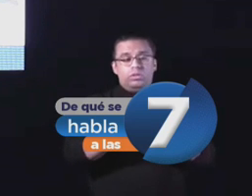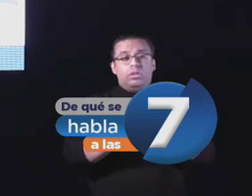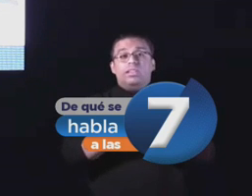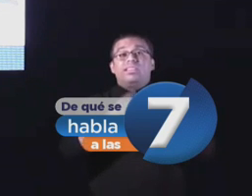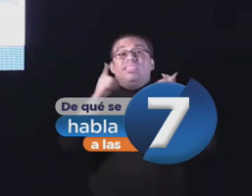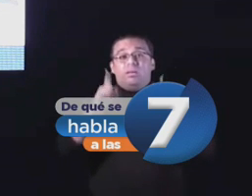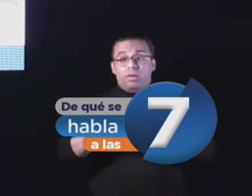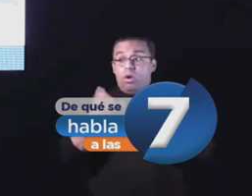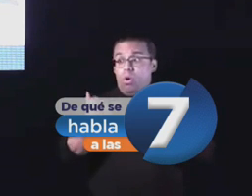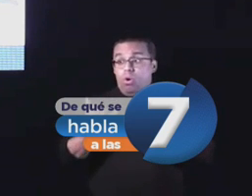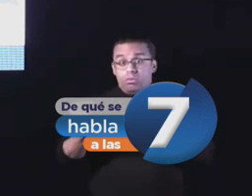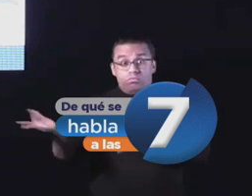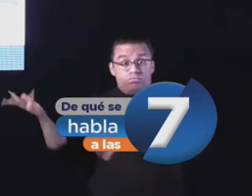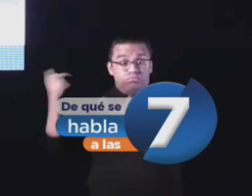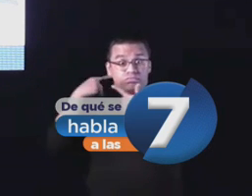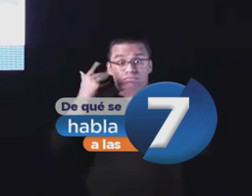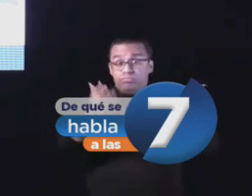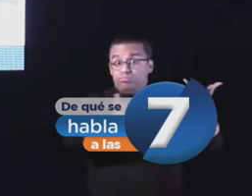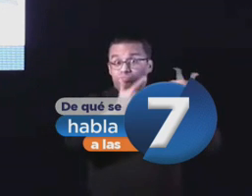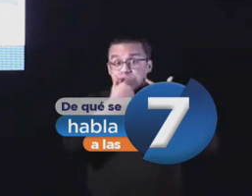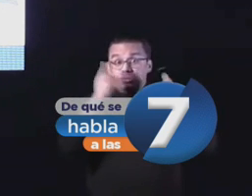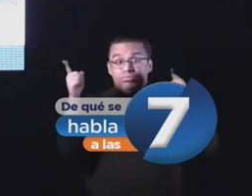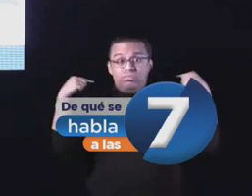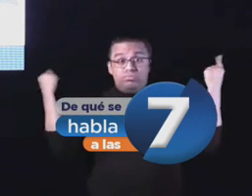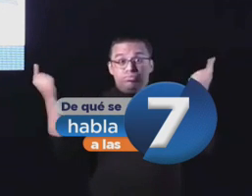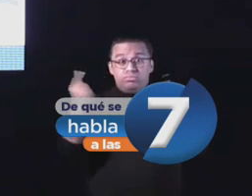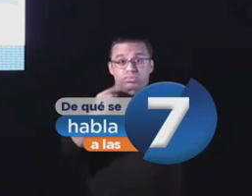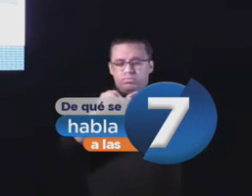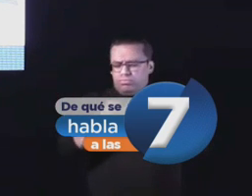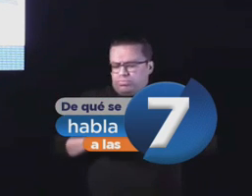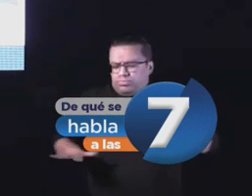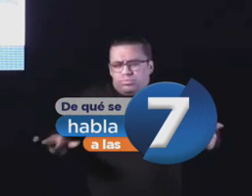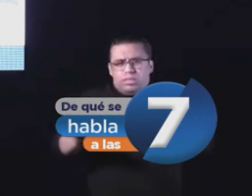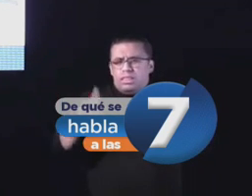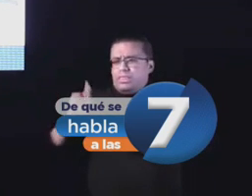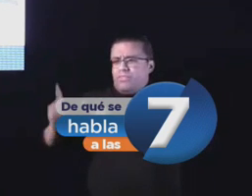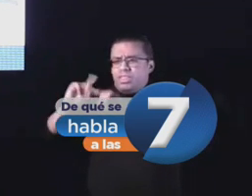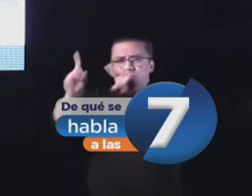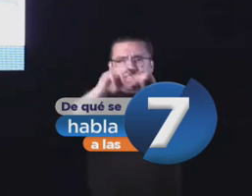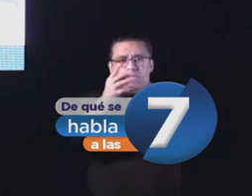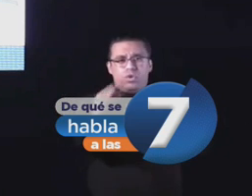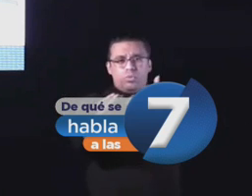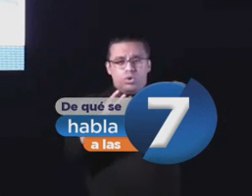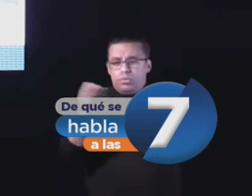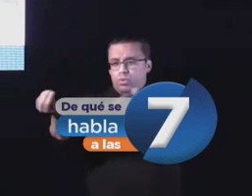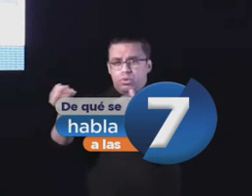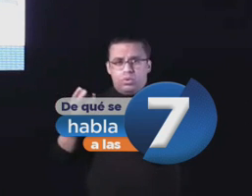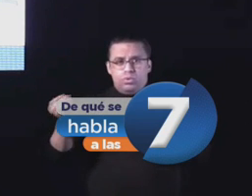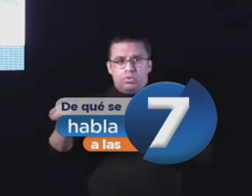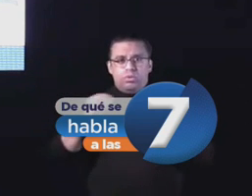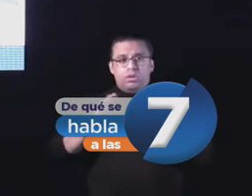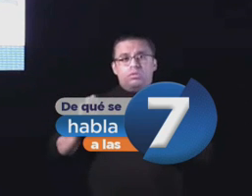de los que hoy en cualquier lugar de este territorio por distintos grupos siguen secuestrados.